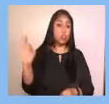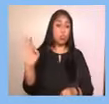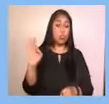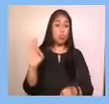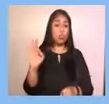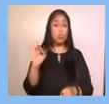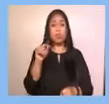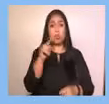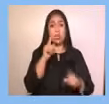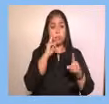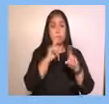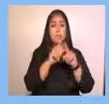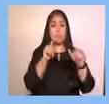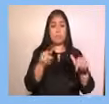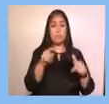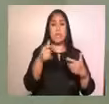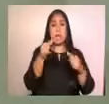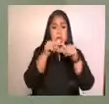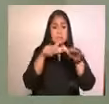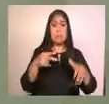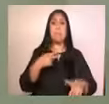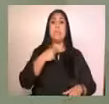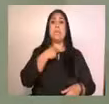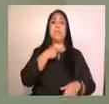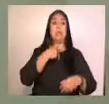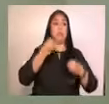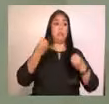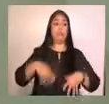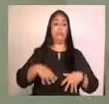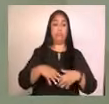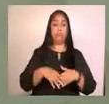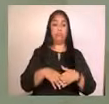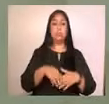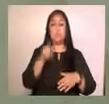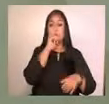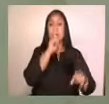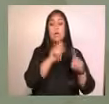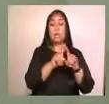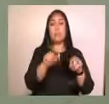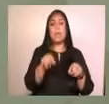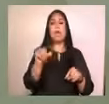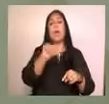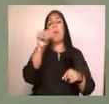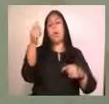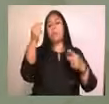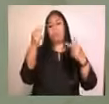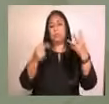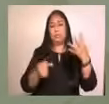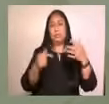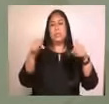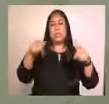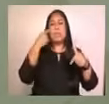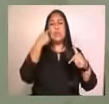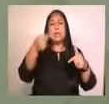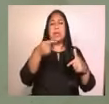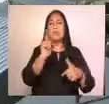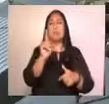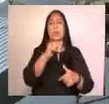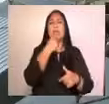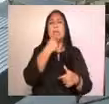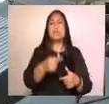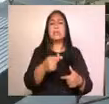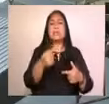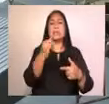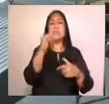animales precisamente en peligro de extinción. Y hay más, pero hoy no se trata de enumerar los múltiples